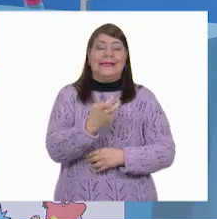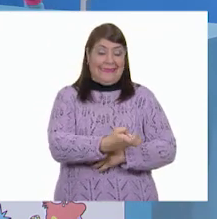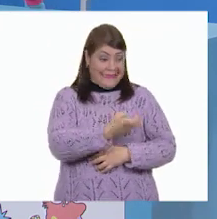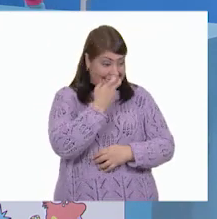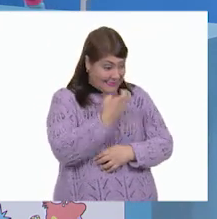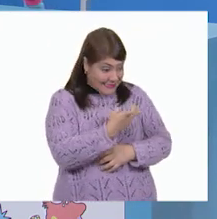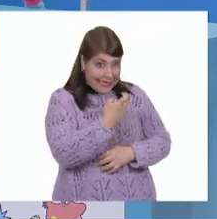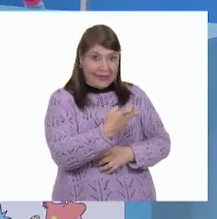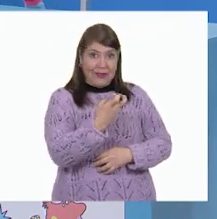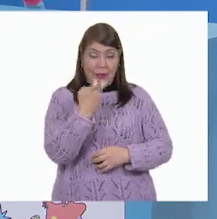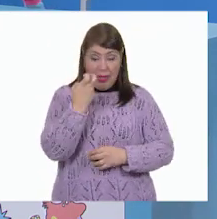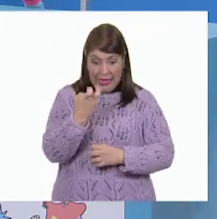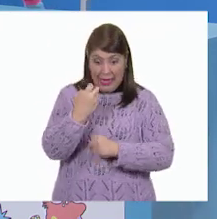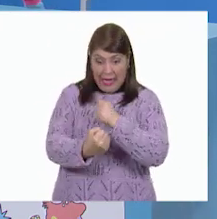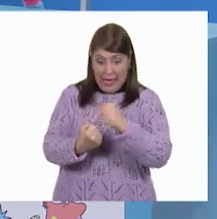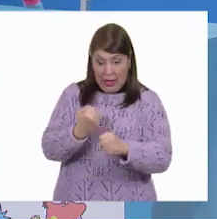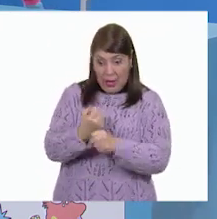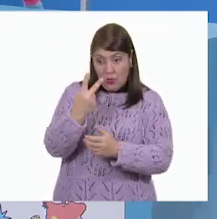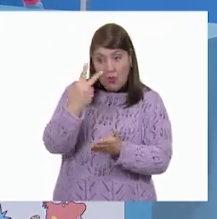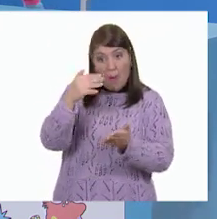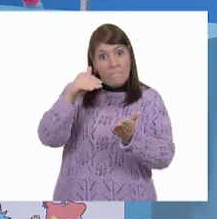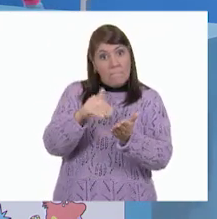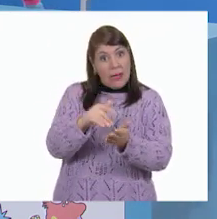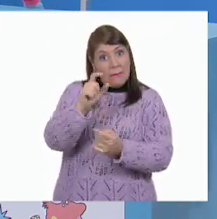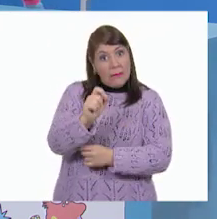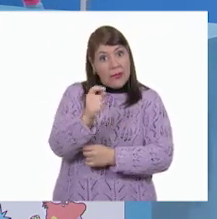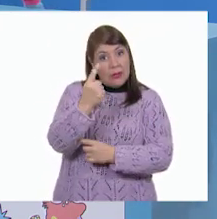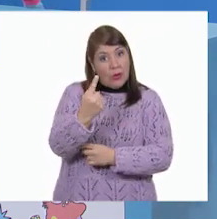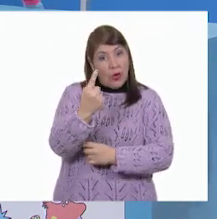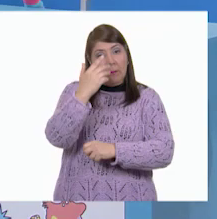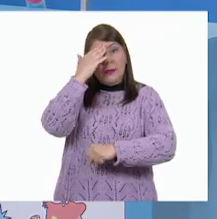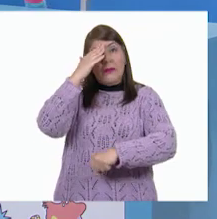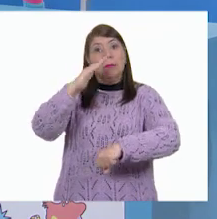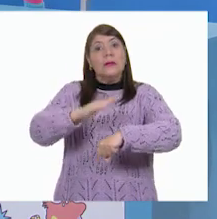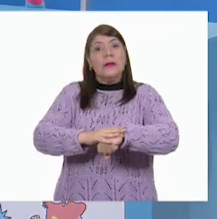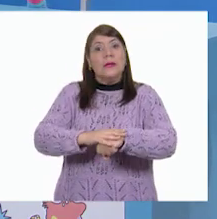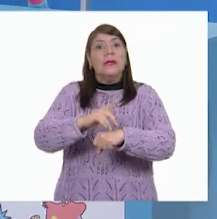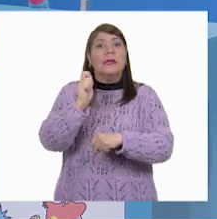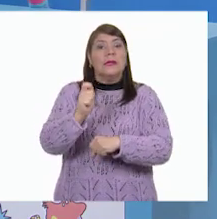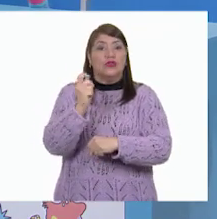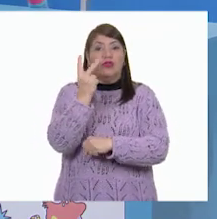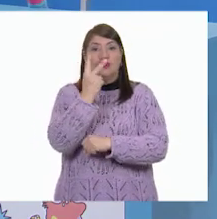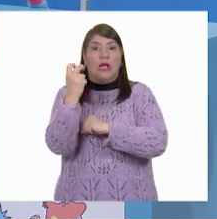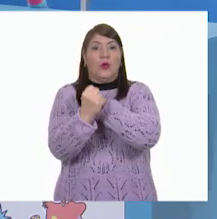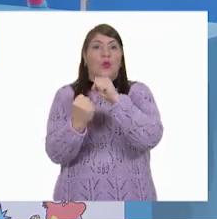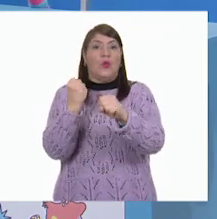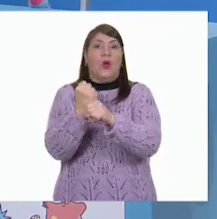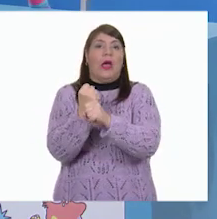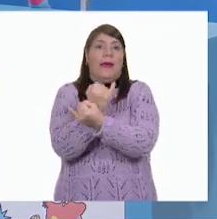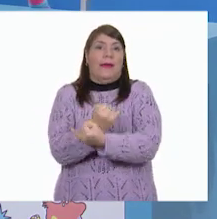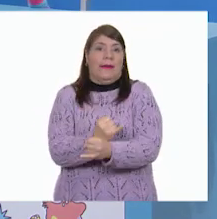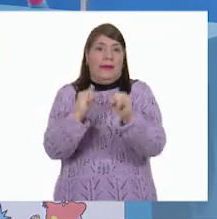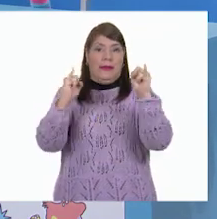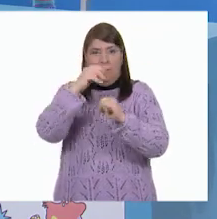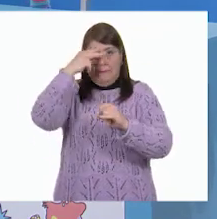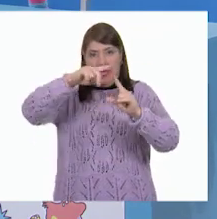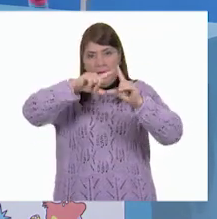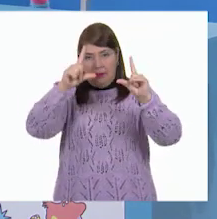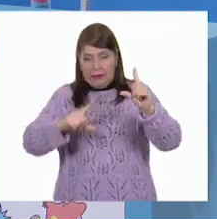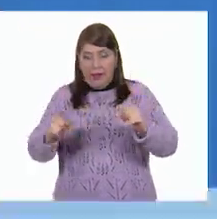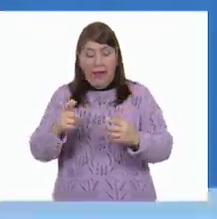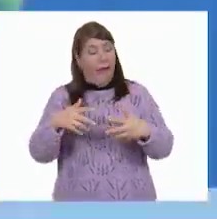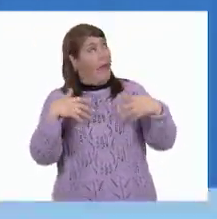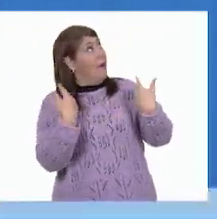Ton. Este año, 2021, México va a conmemorar el bicentenario de su independencia.